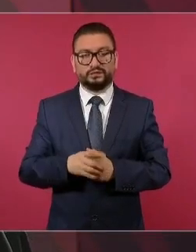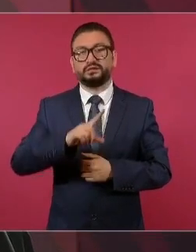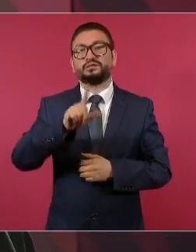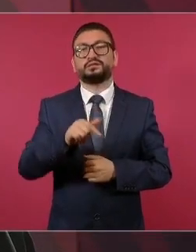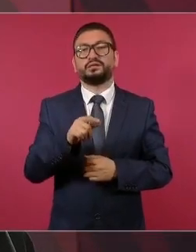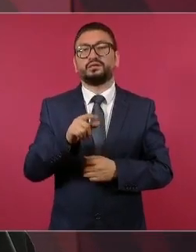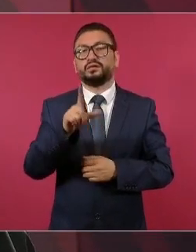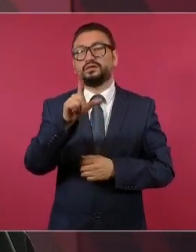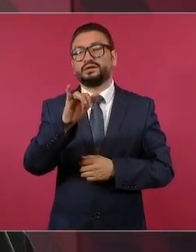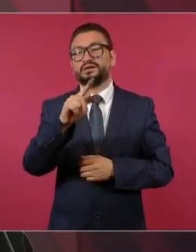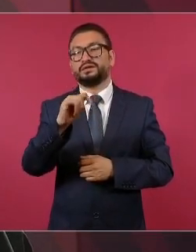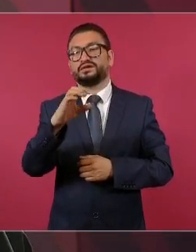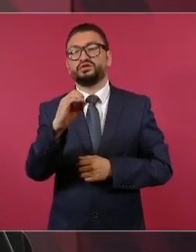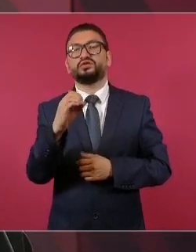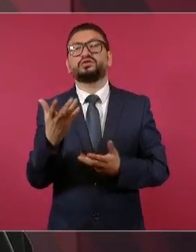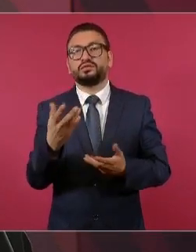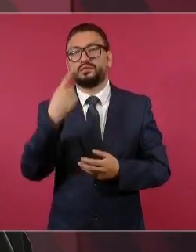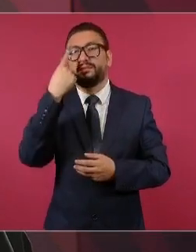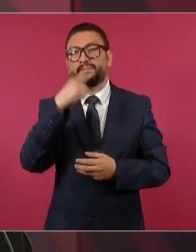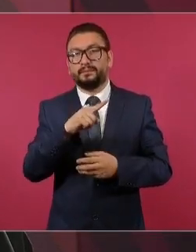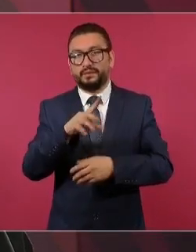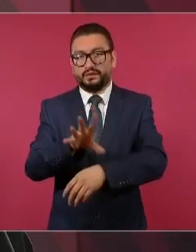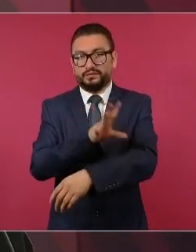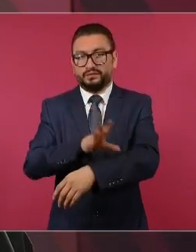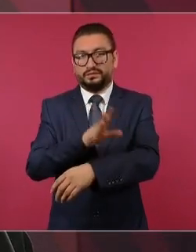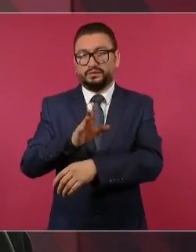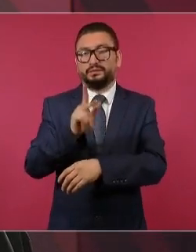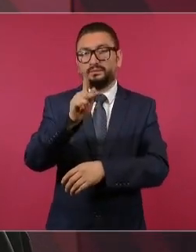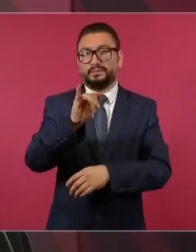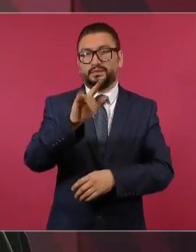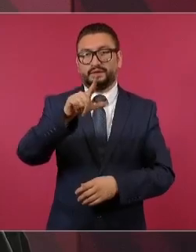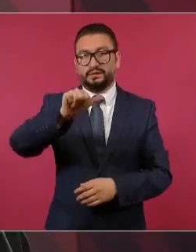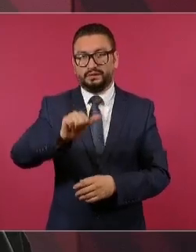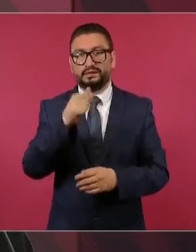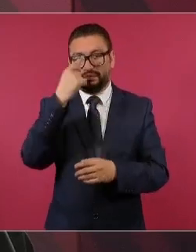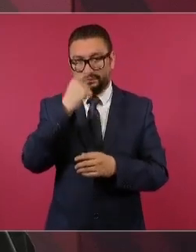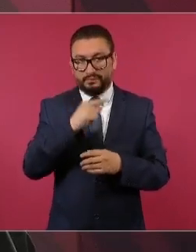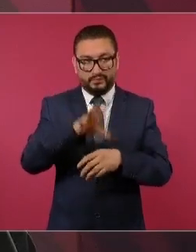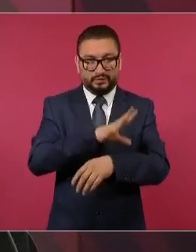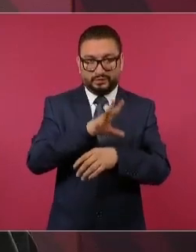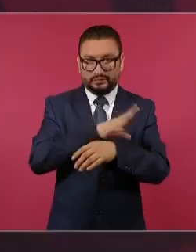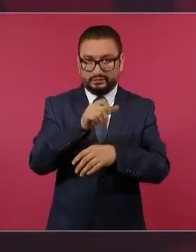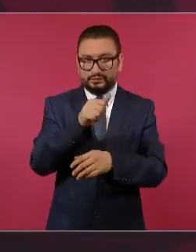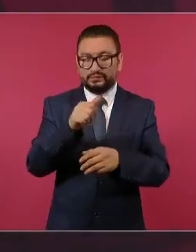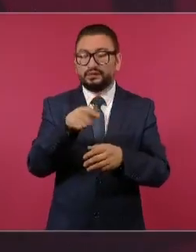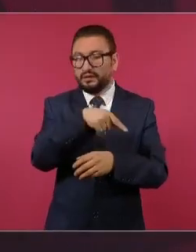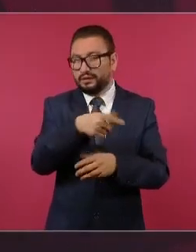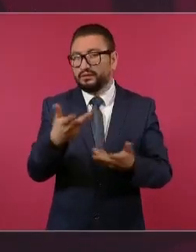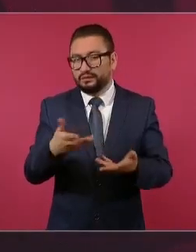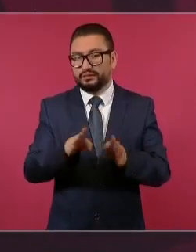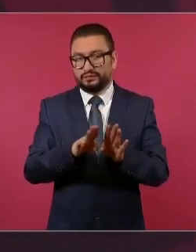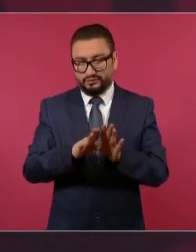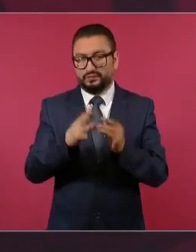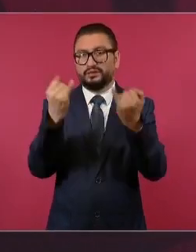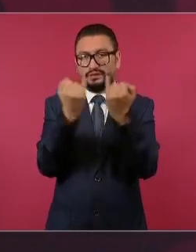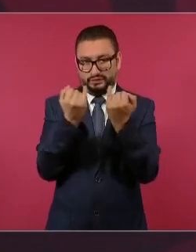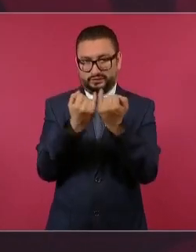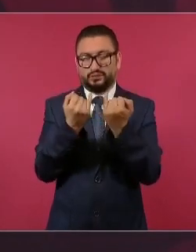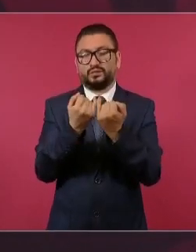litio para las baterías de los carros eléctricos. Pero además Sonora